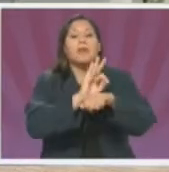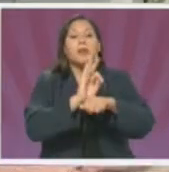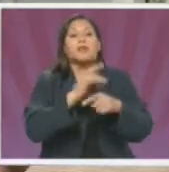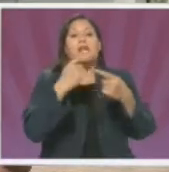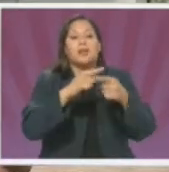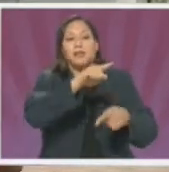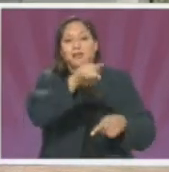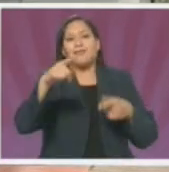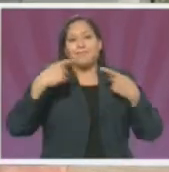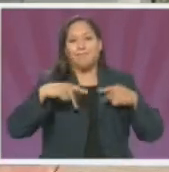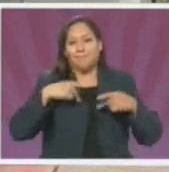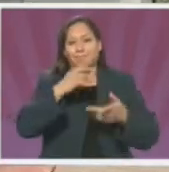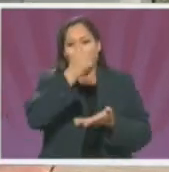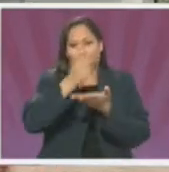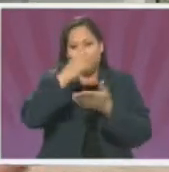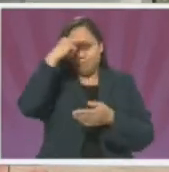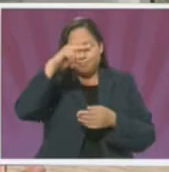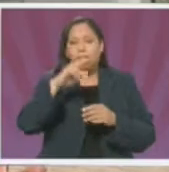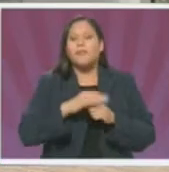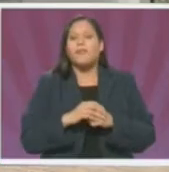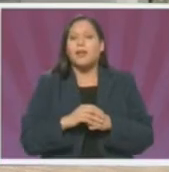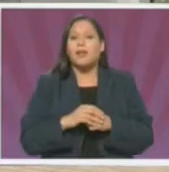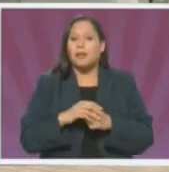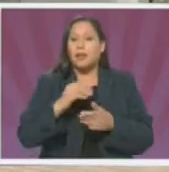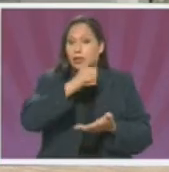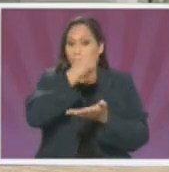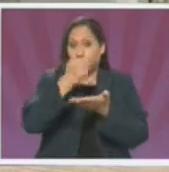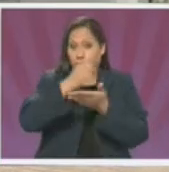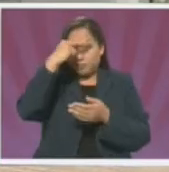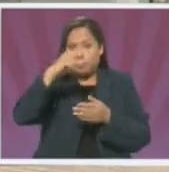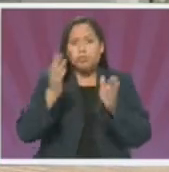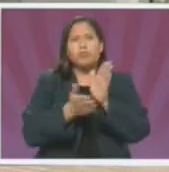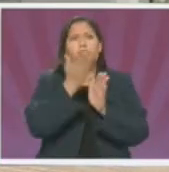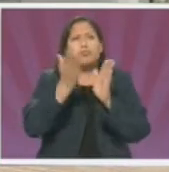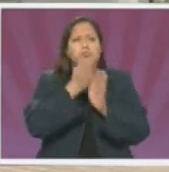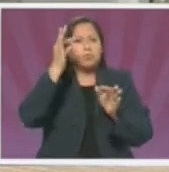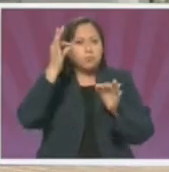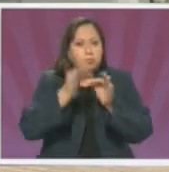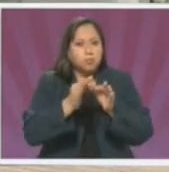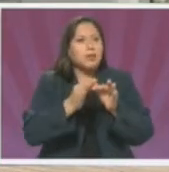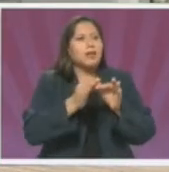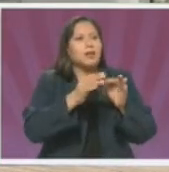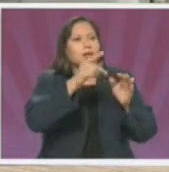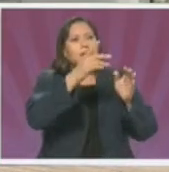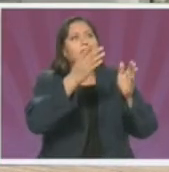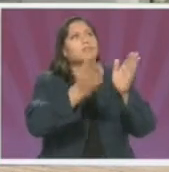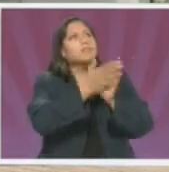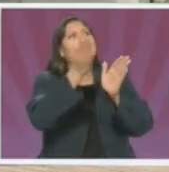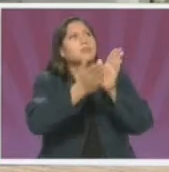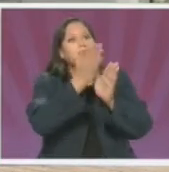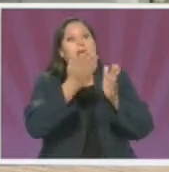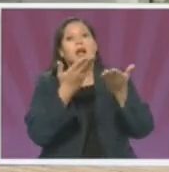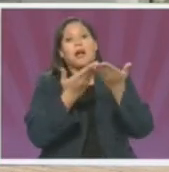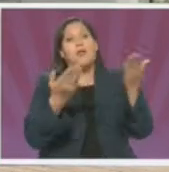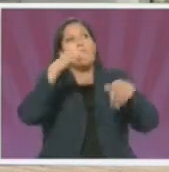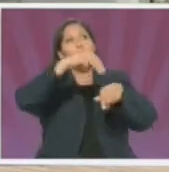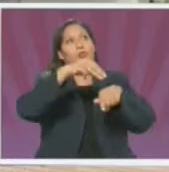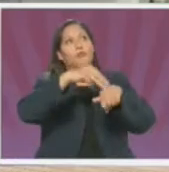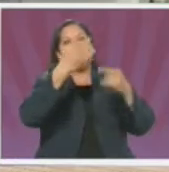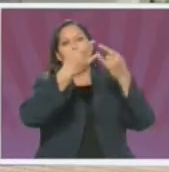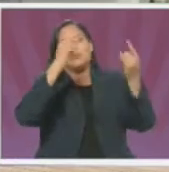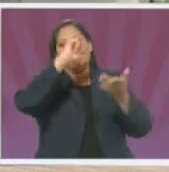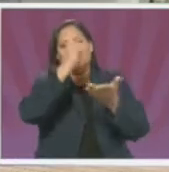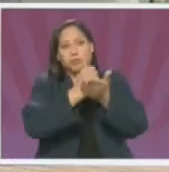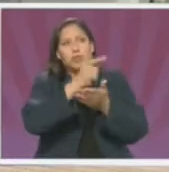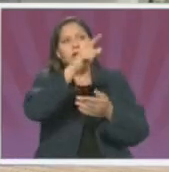de México. Mira, fuera de la Ciudad de México terminó de construir varias edificaciones que hoy son monumentos históricos,